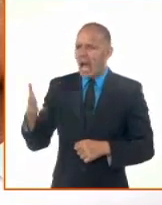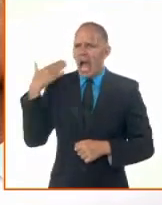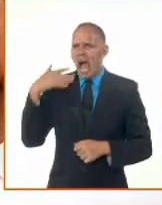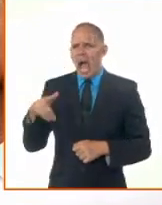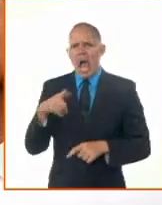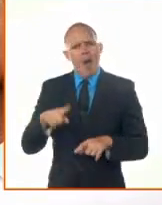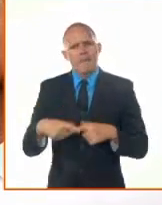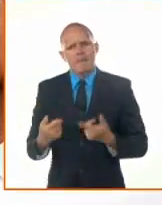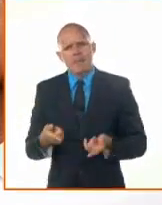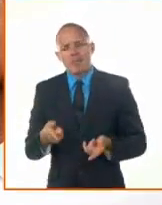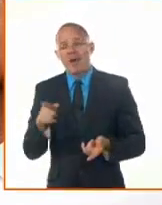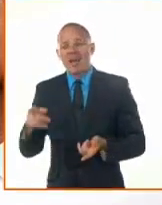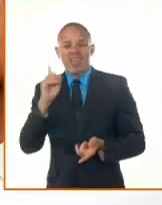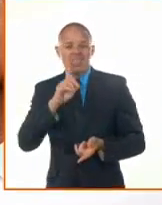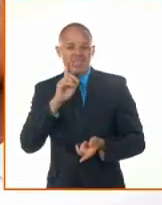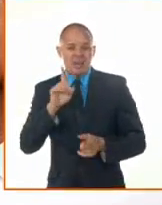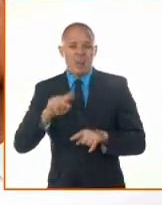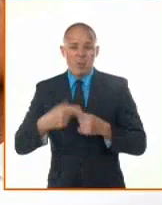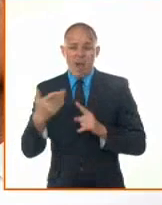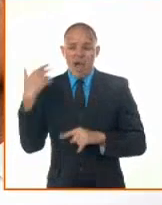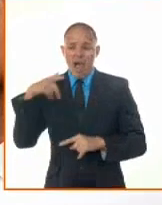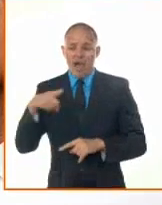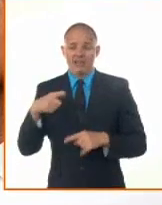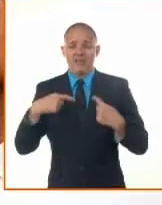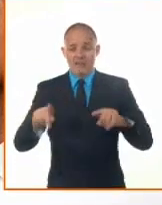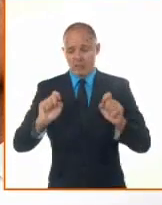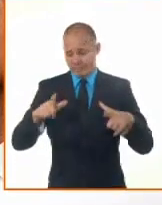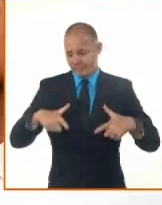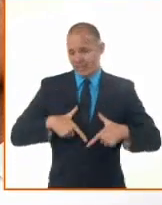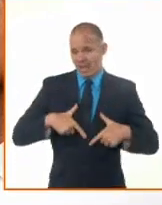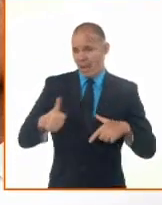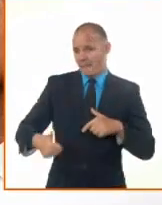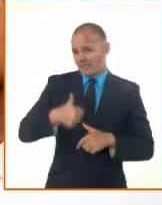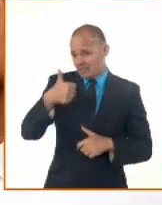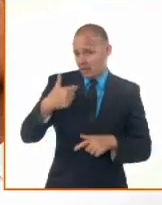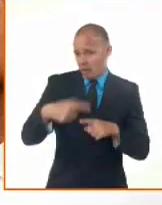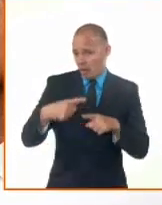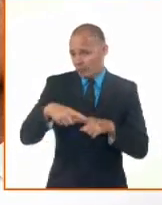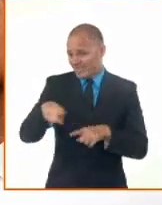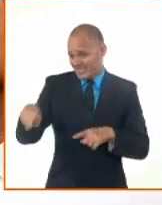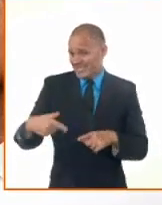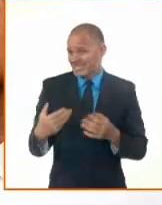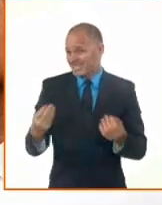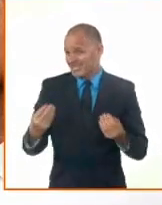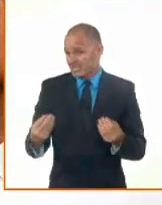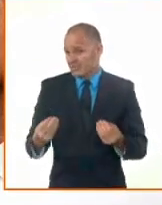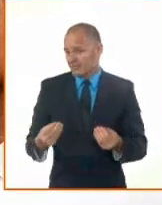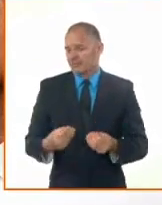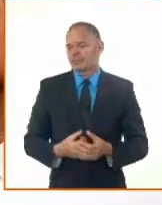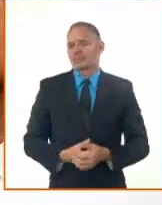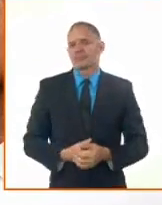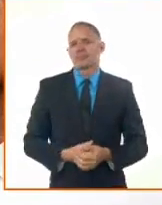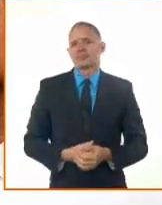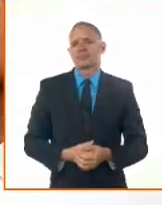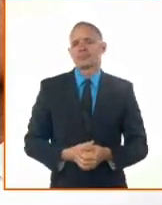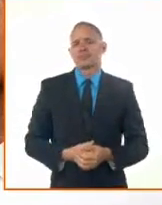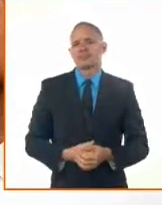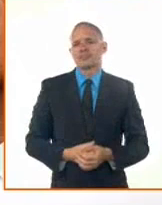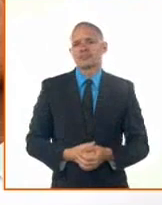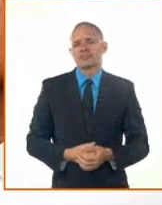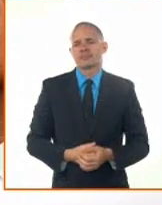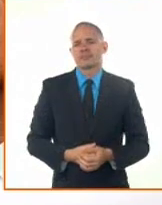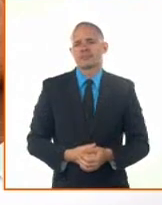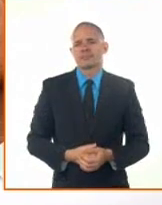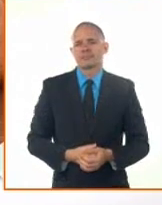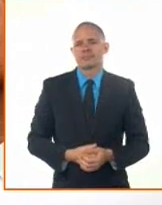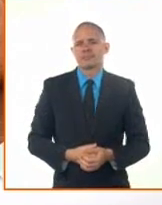gravedad del delito que es lo que está argumentando la fiscalía del estado de Nueva York ahora quiero decir